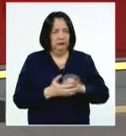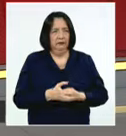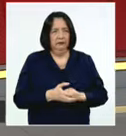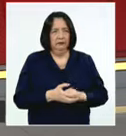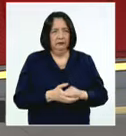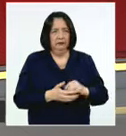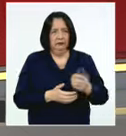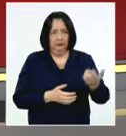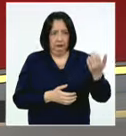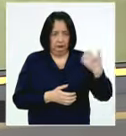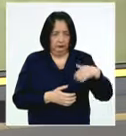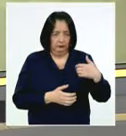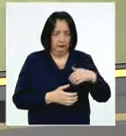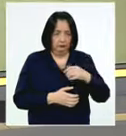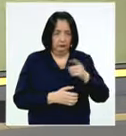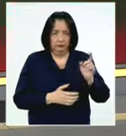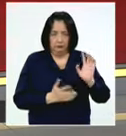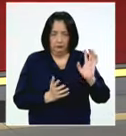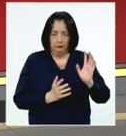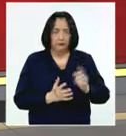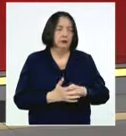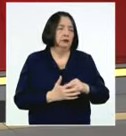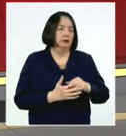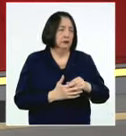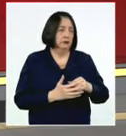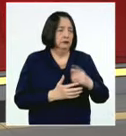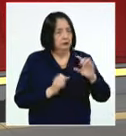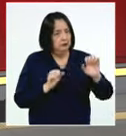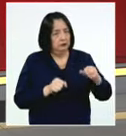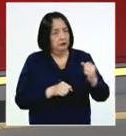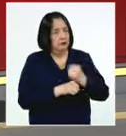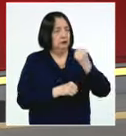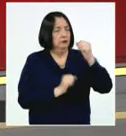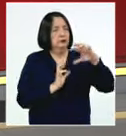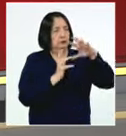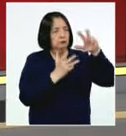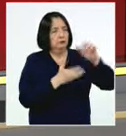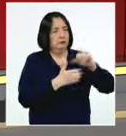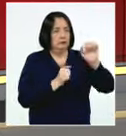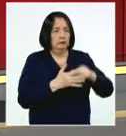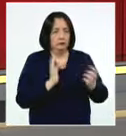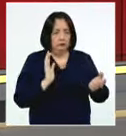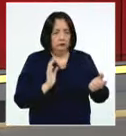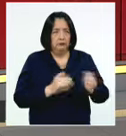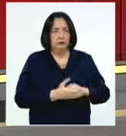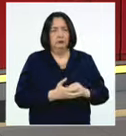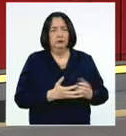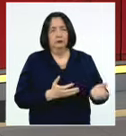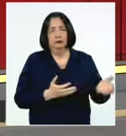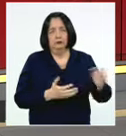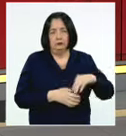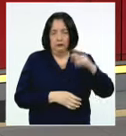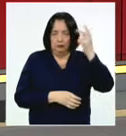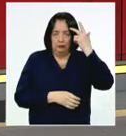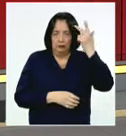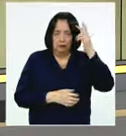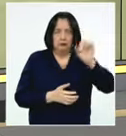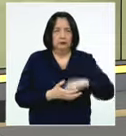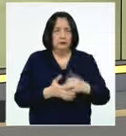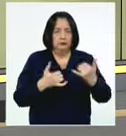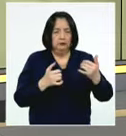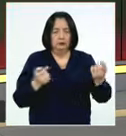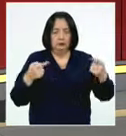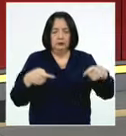Y Argentina, una de las grandes favoritas, además campeona del mundo, con la reaparición de Lionel Messi, va a jugar